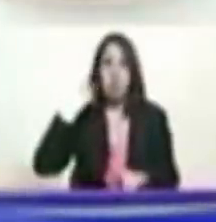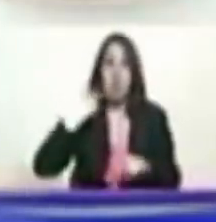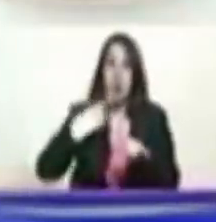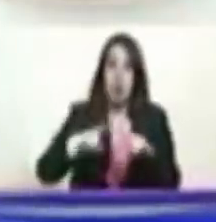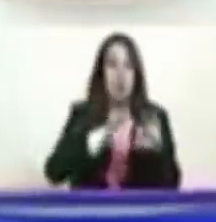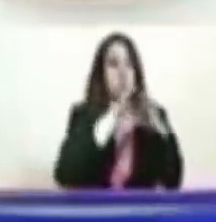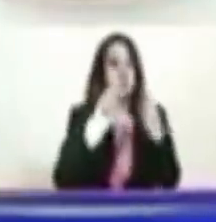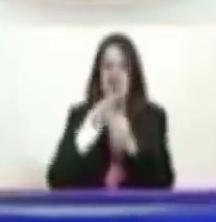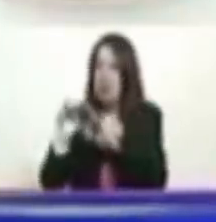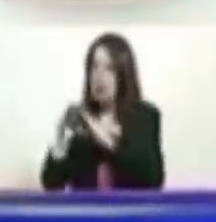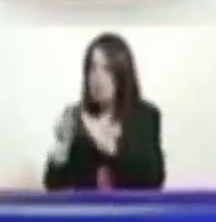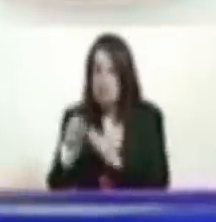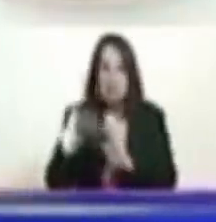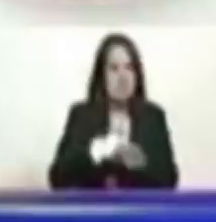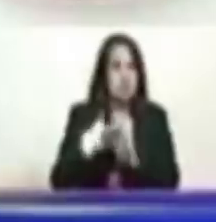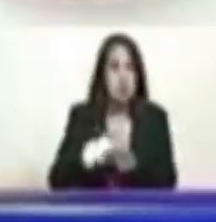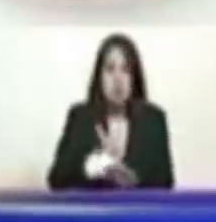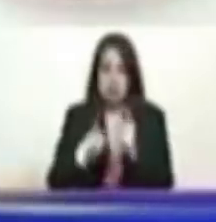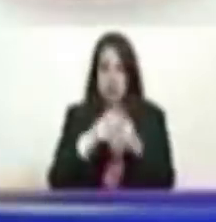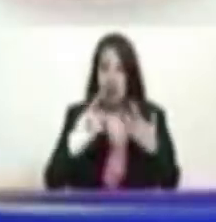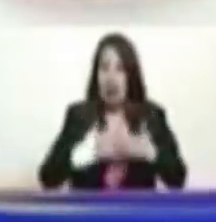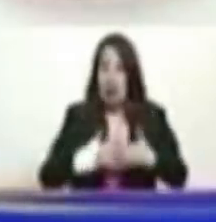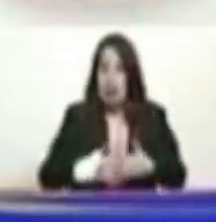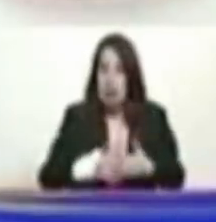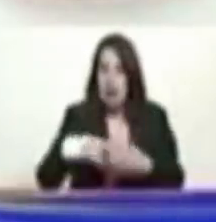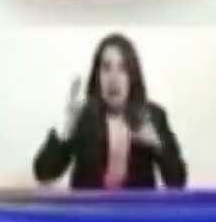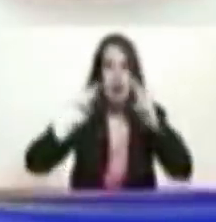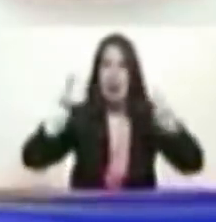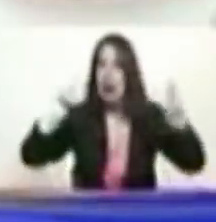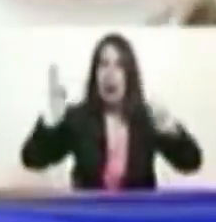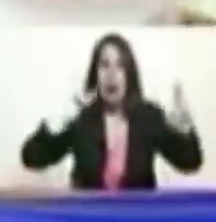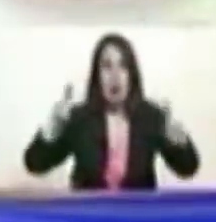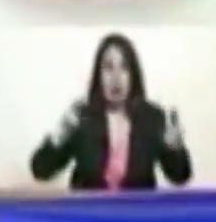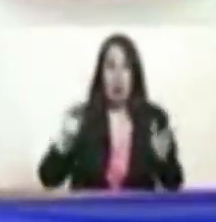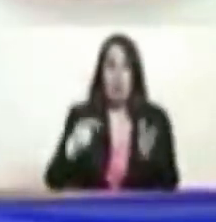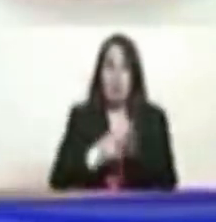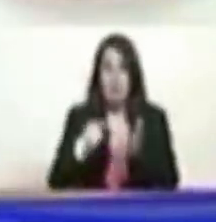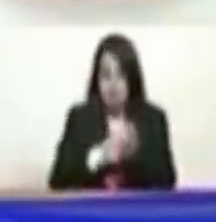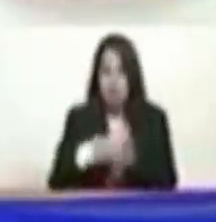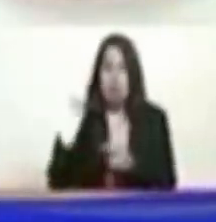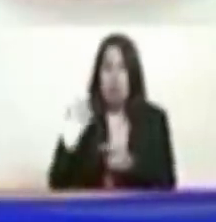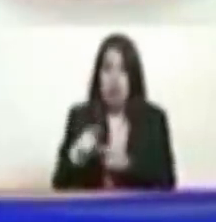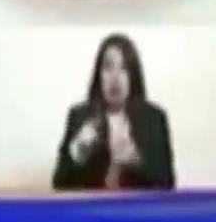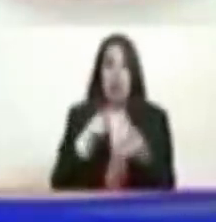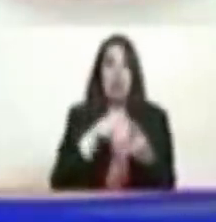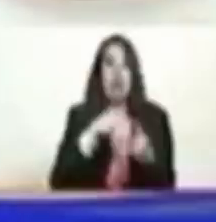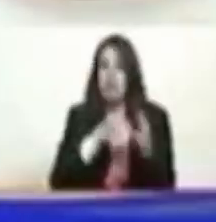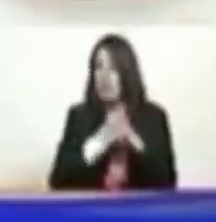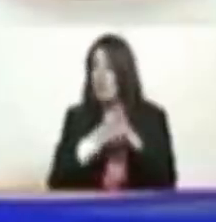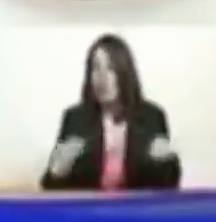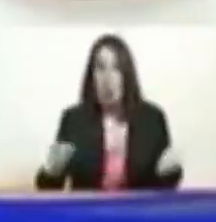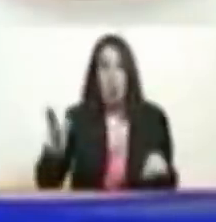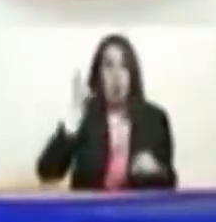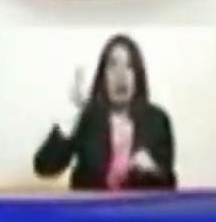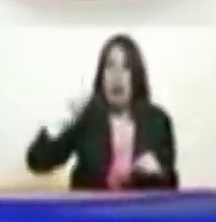anteriormente el régimen no deja de sorprender en medio de la peor crisis que haya vivido venezuela nicolás maduro pidió adiós